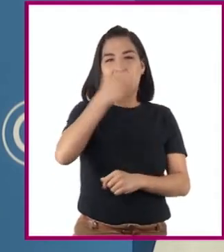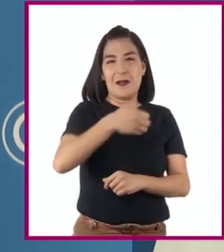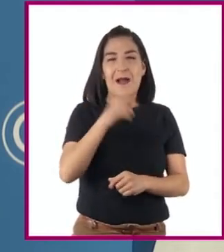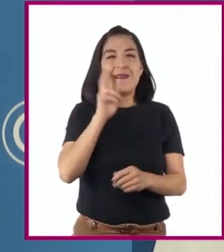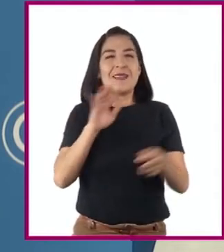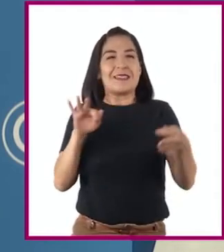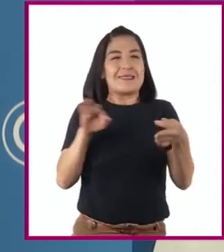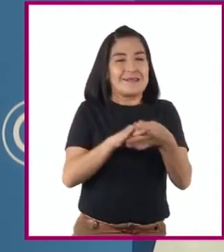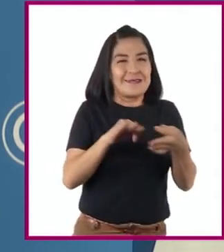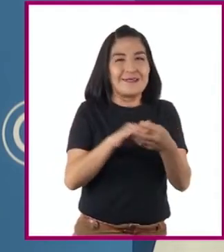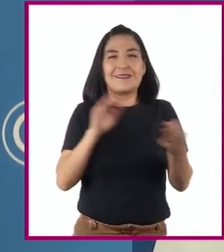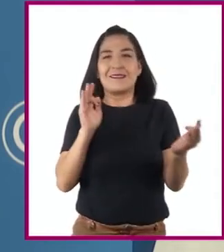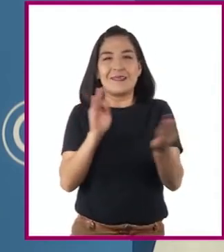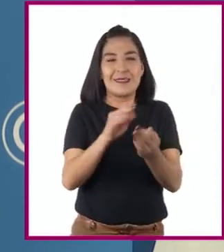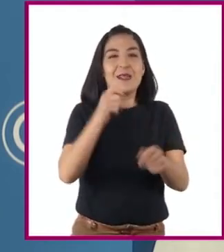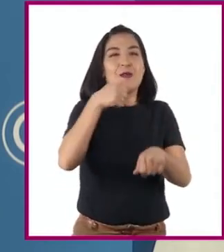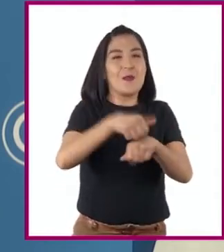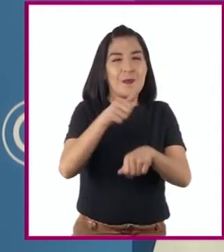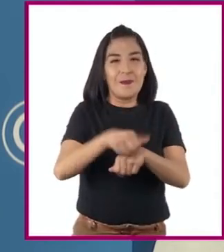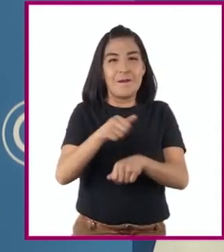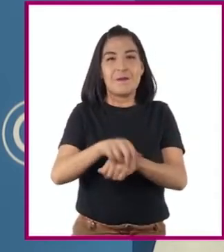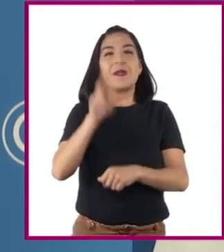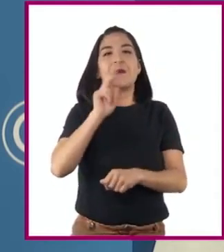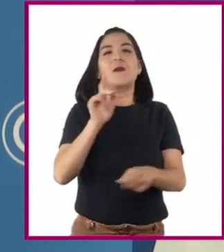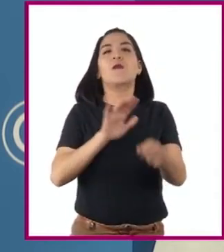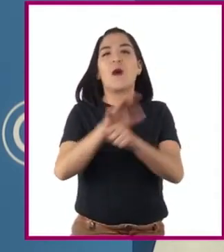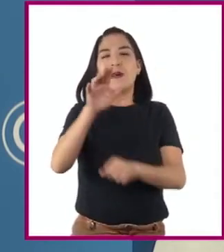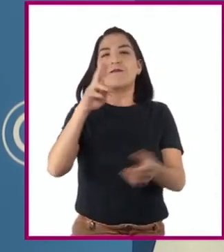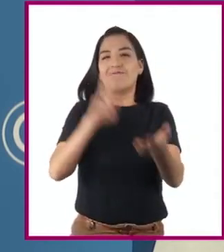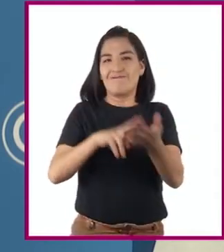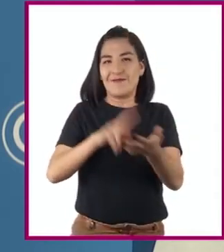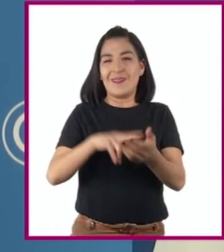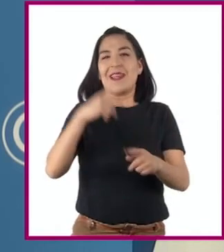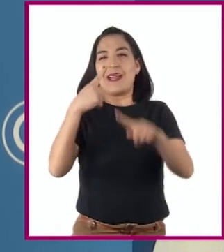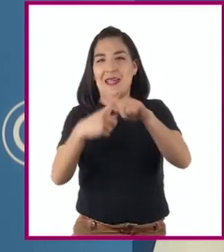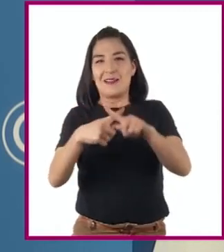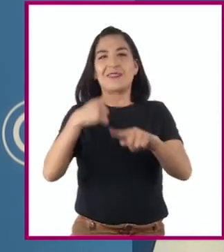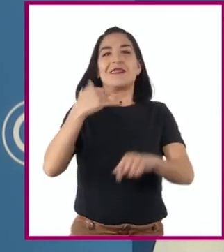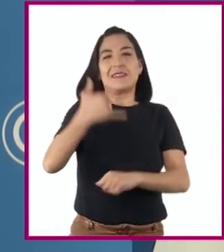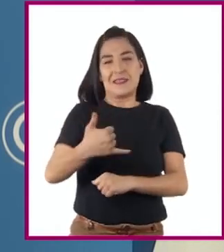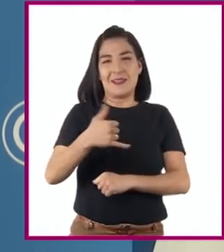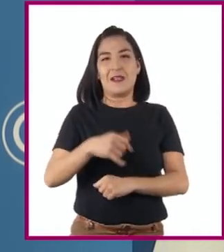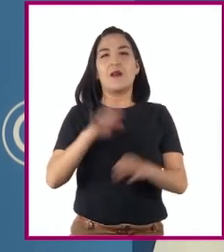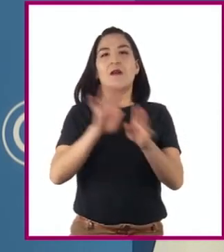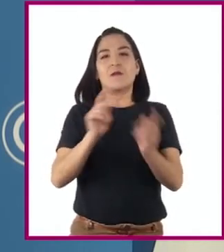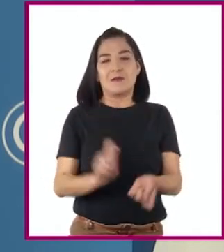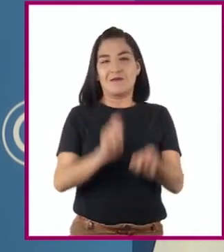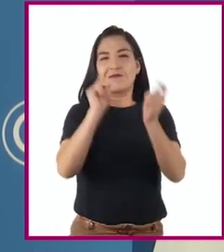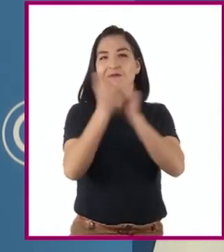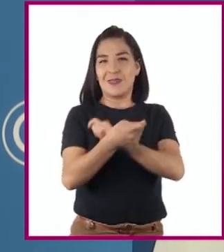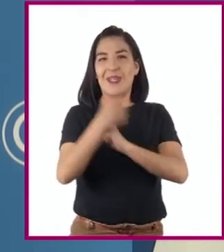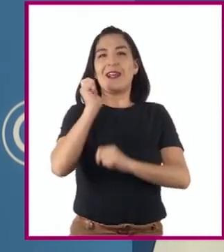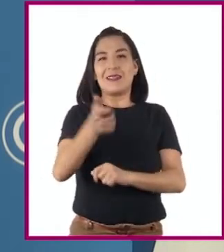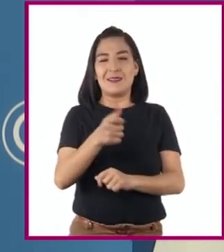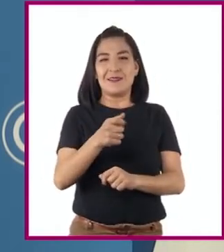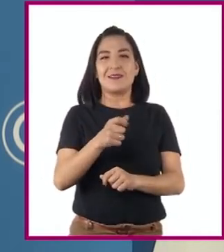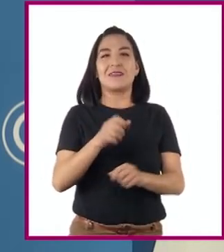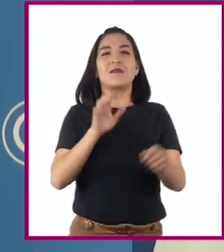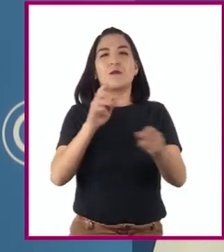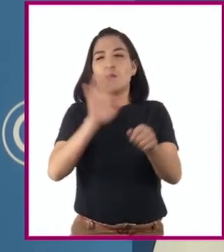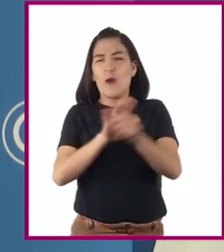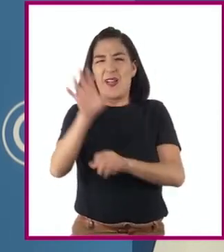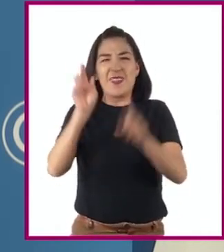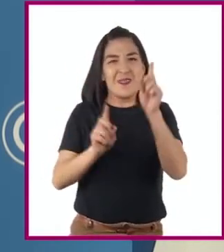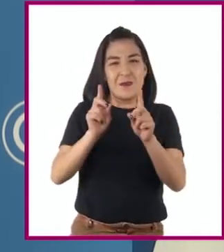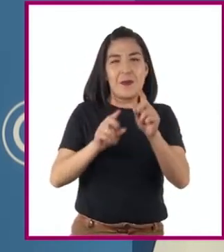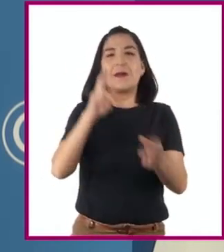aproximarnos. Para ello, asignamos diferentes valores a X y a Y. Sustituimos a las incógnitas por los